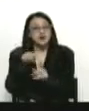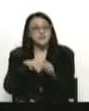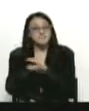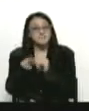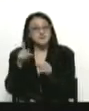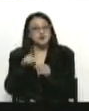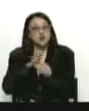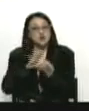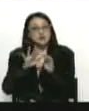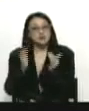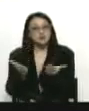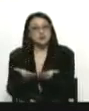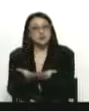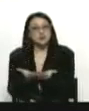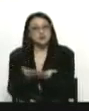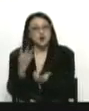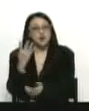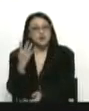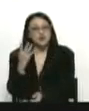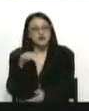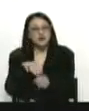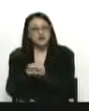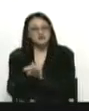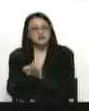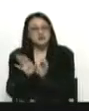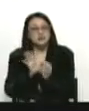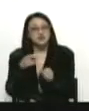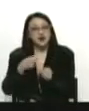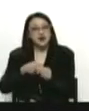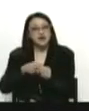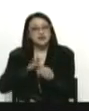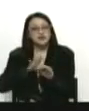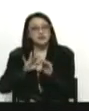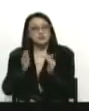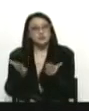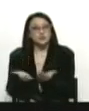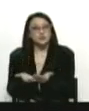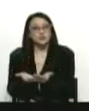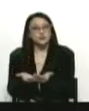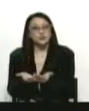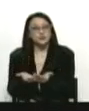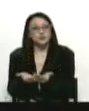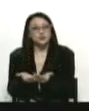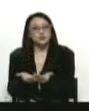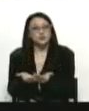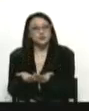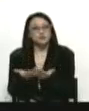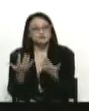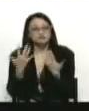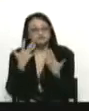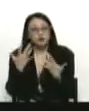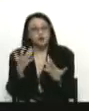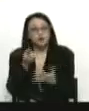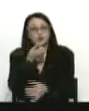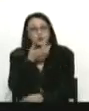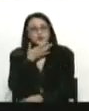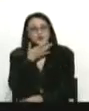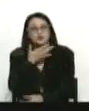del mundo y la cuarta reserva de gas del mundo, es posible que han visto lo bonito que yo